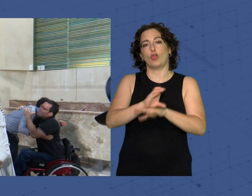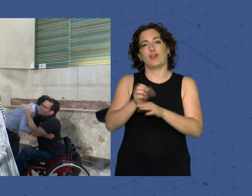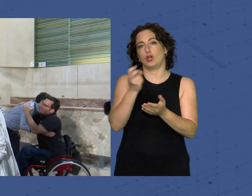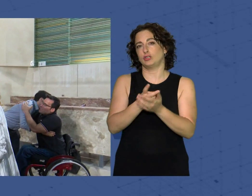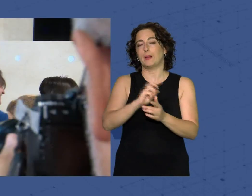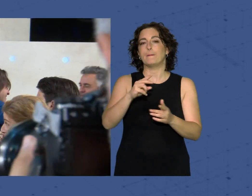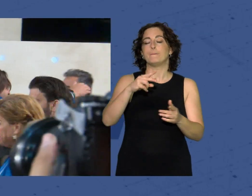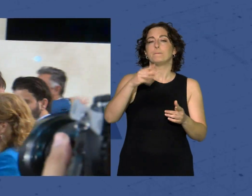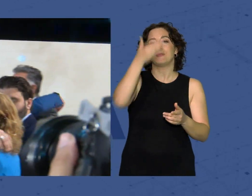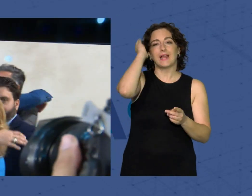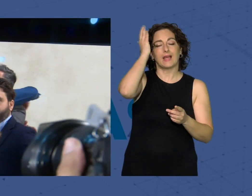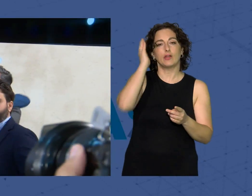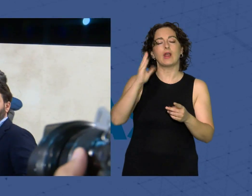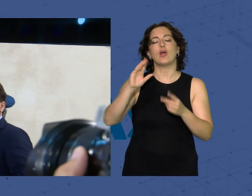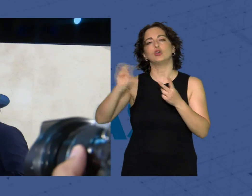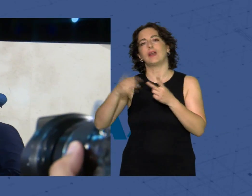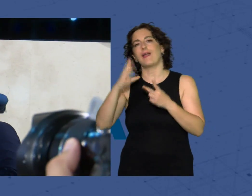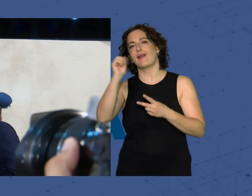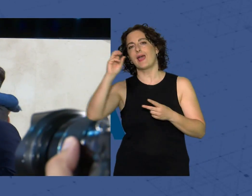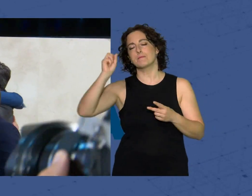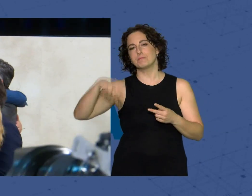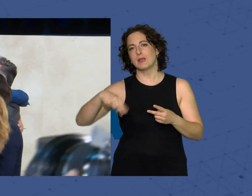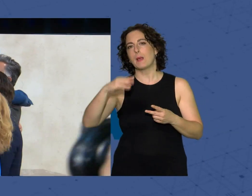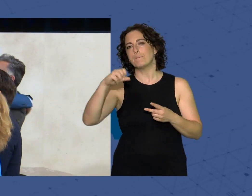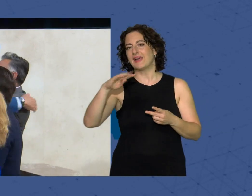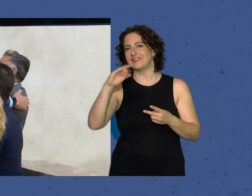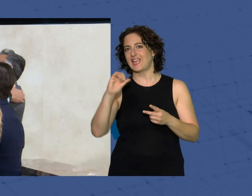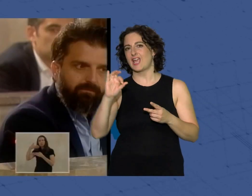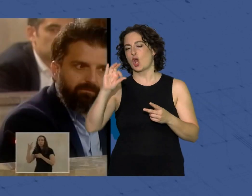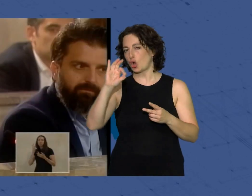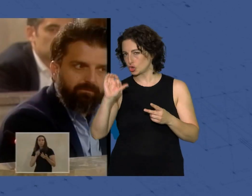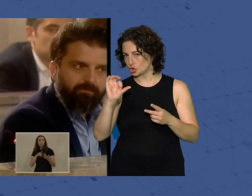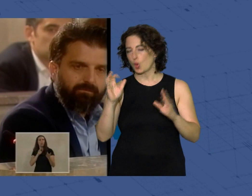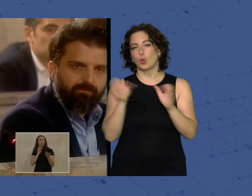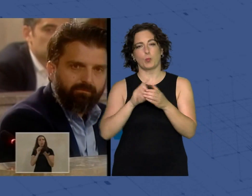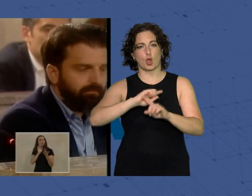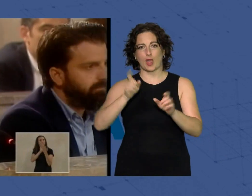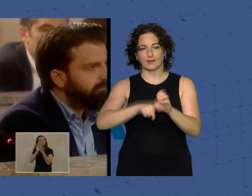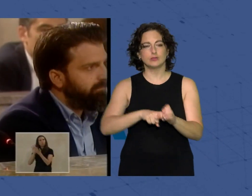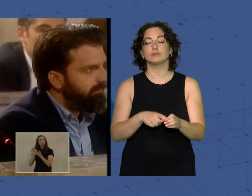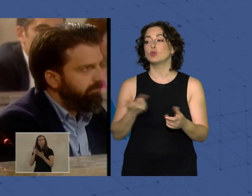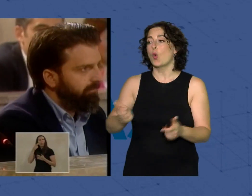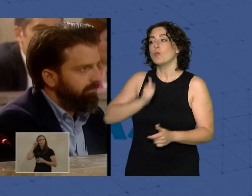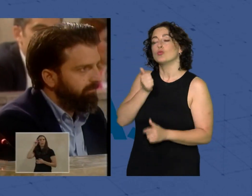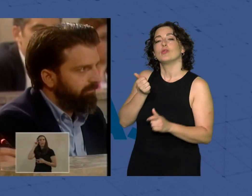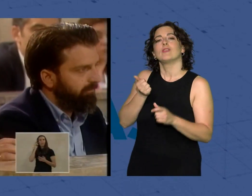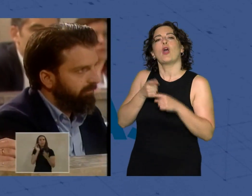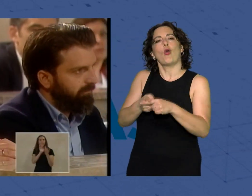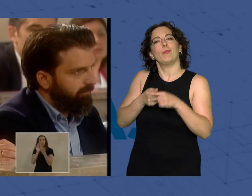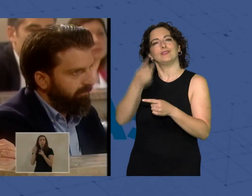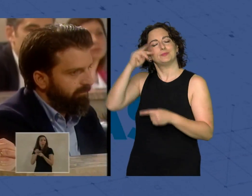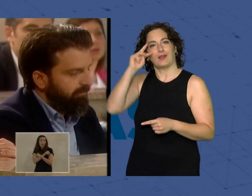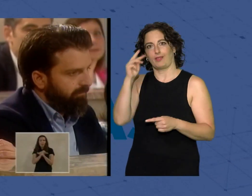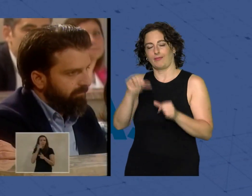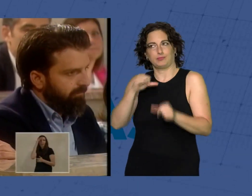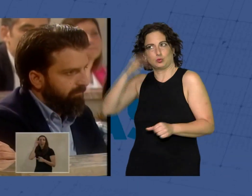Miguel Cazorla ni Carmen Mateos, ambos del grupo de no adscritos. He tenido la oportunidad de compartir una experiencia que jamás hubiera soñado,